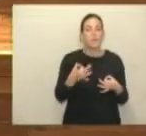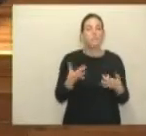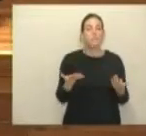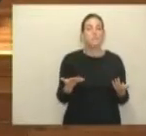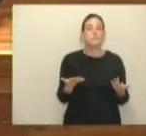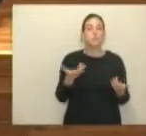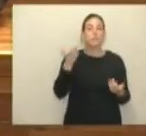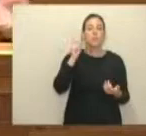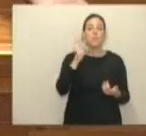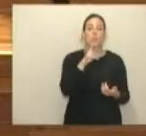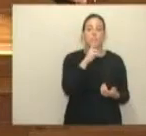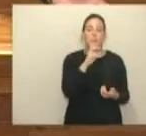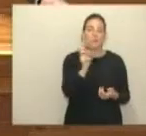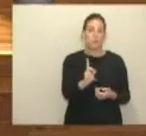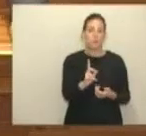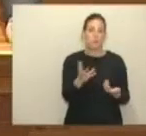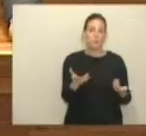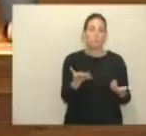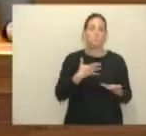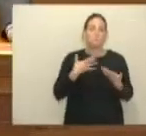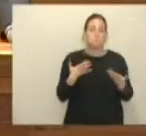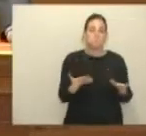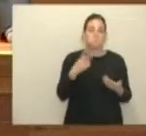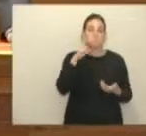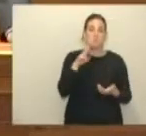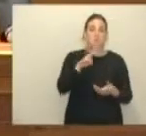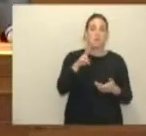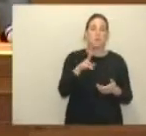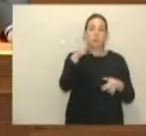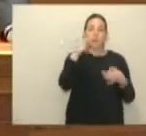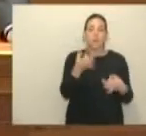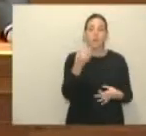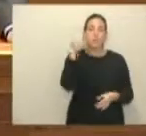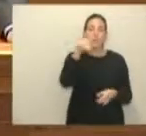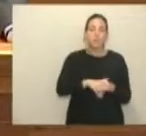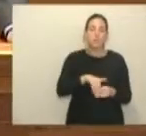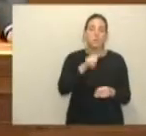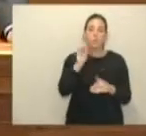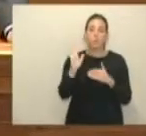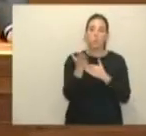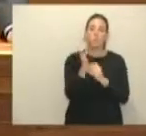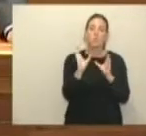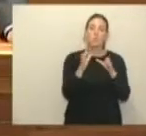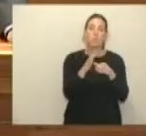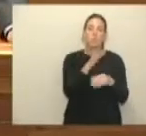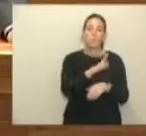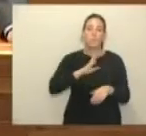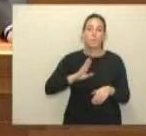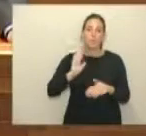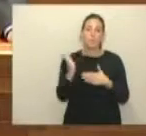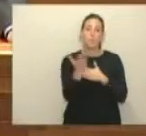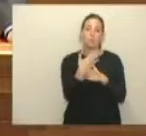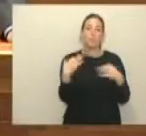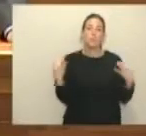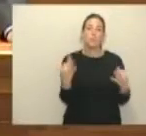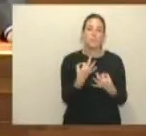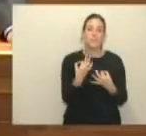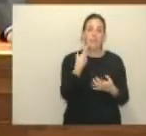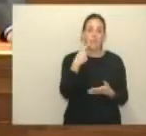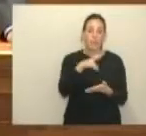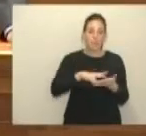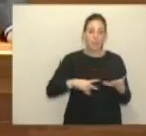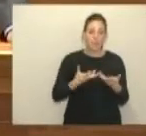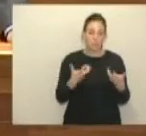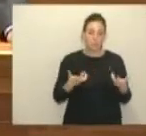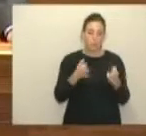sea solo palabra. Bueno, pues veamos la realidad de lo que vamos a votar y de lo que nos propone el Grupo Popular. Lo que propone, y dice, leo